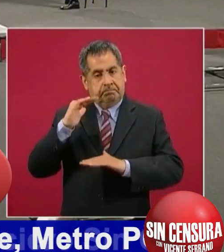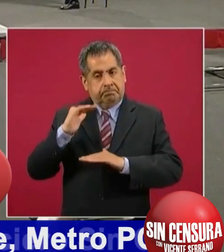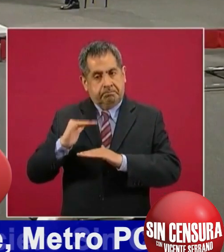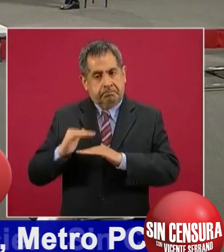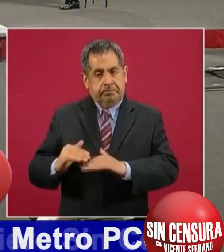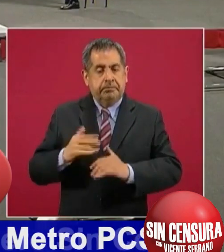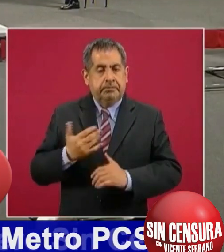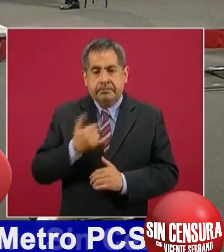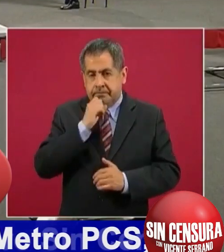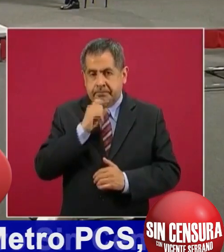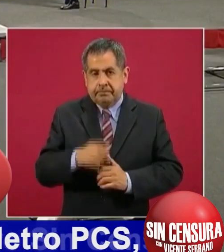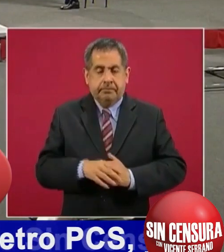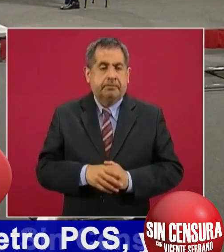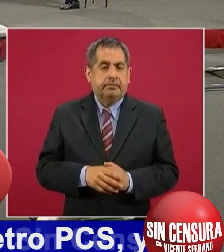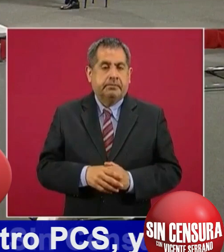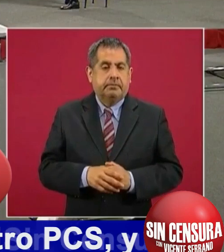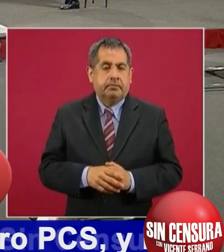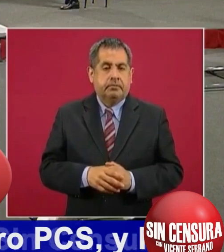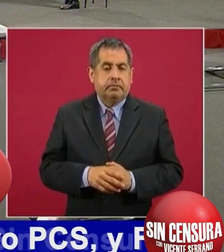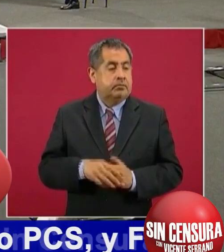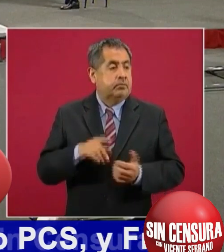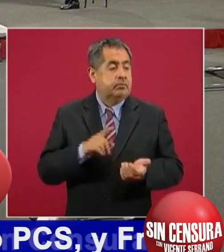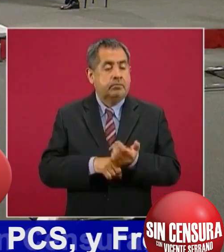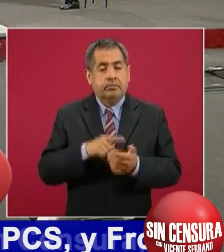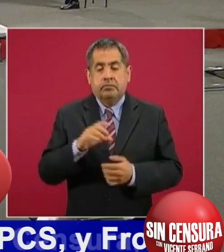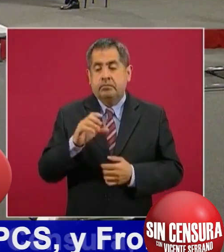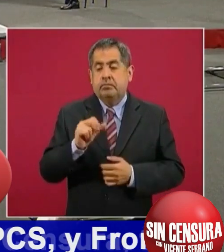Y aquí está el Carrizal.